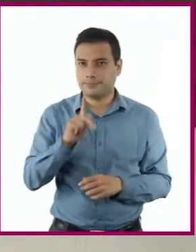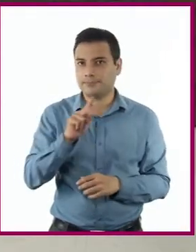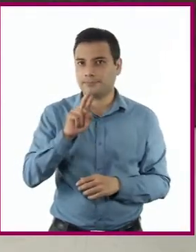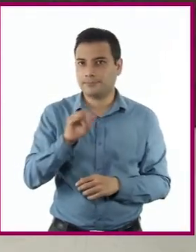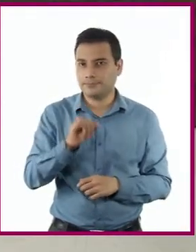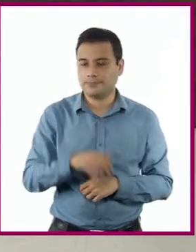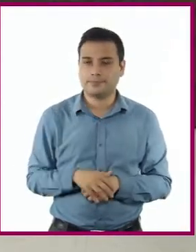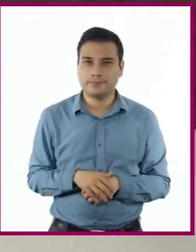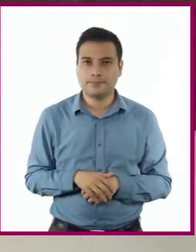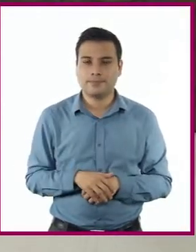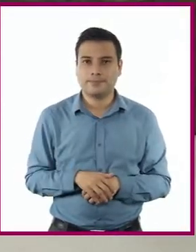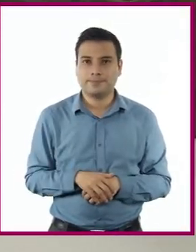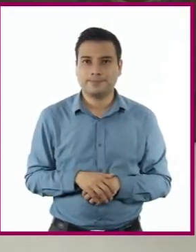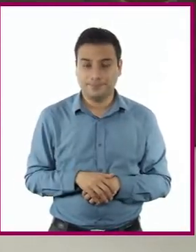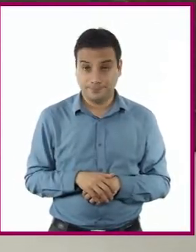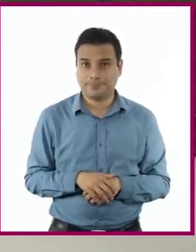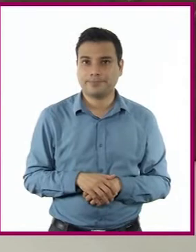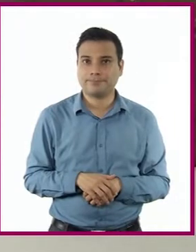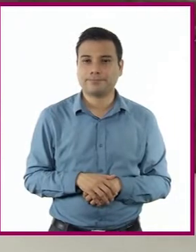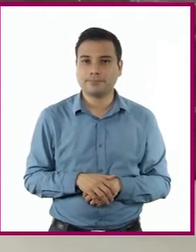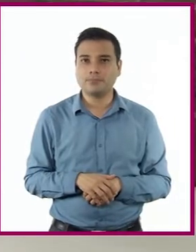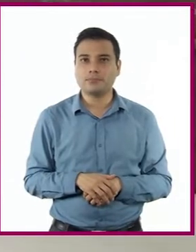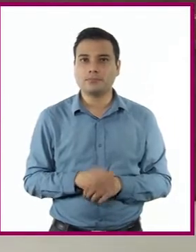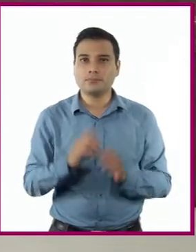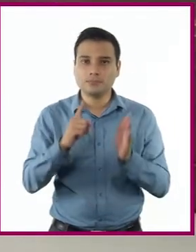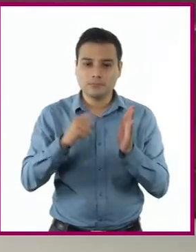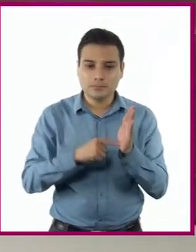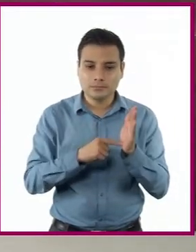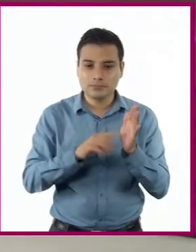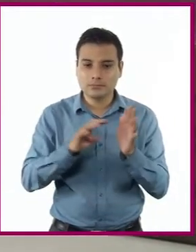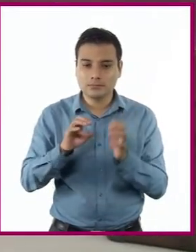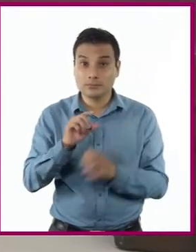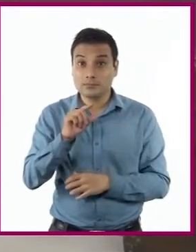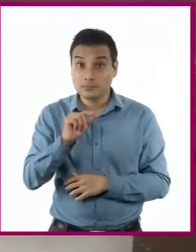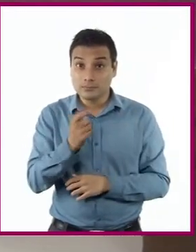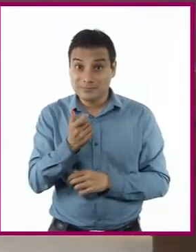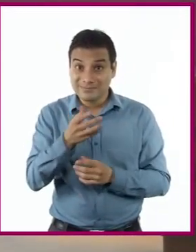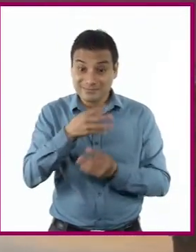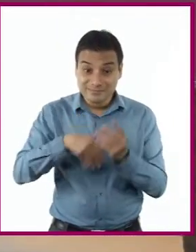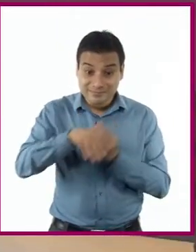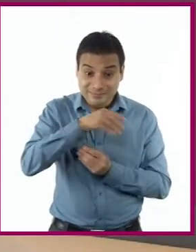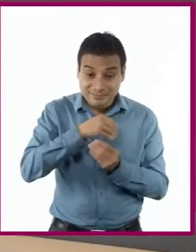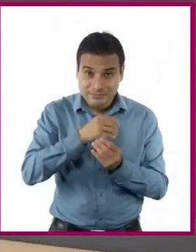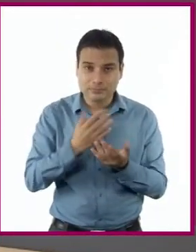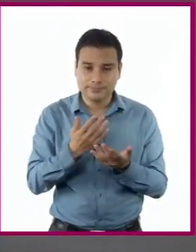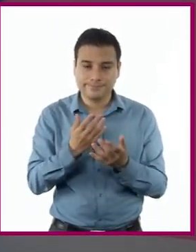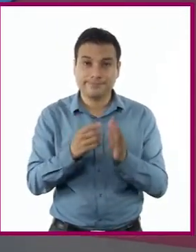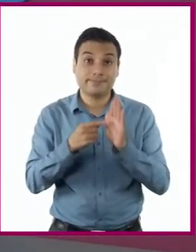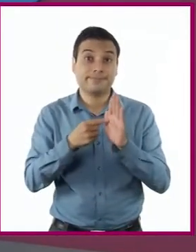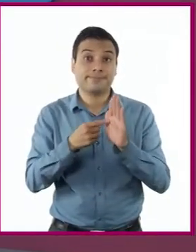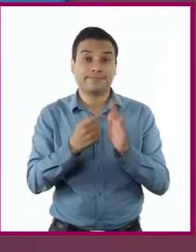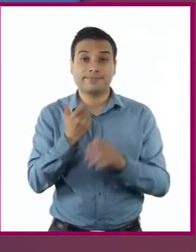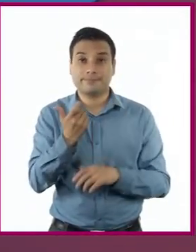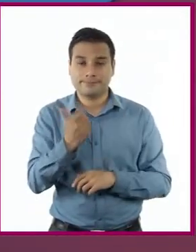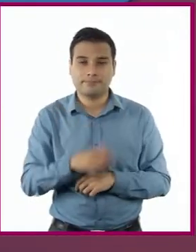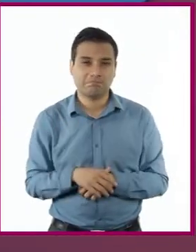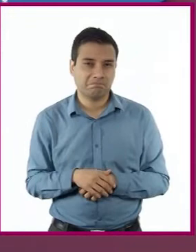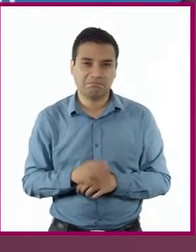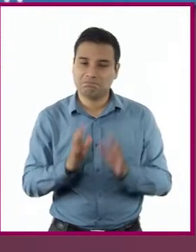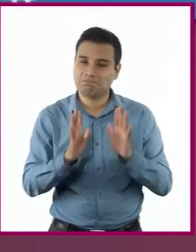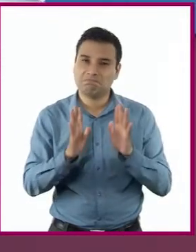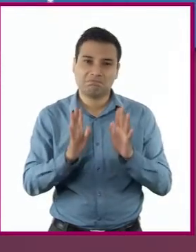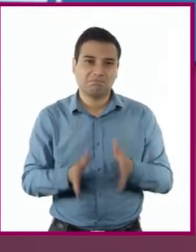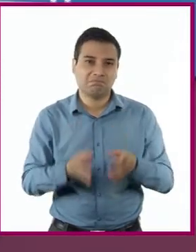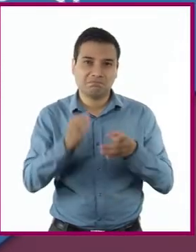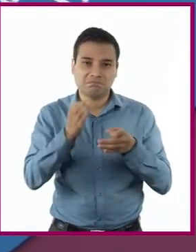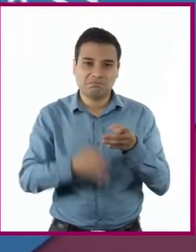crisis económicas que vivió México en los años 70 significaron el fin de un modelo económico que había operado desde el